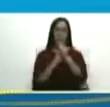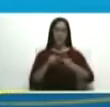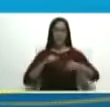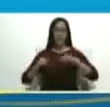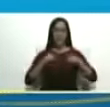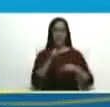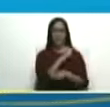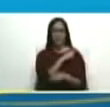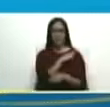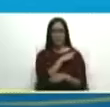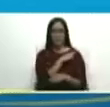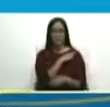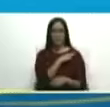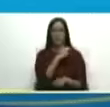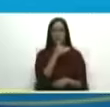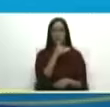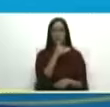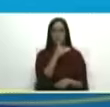coordinador a